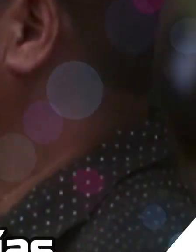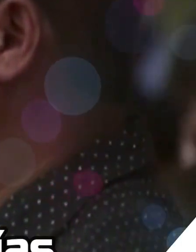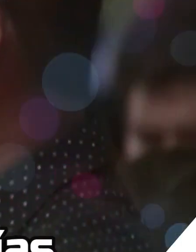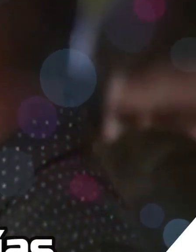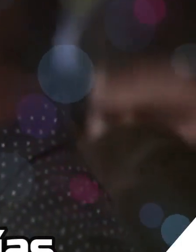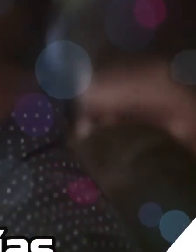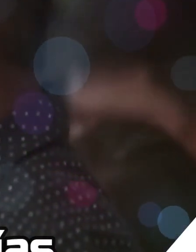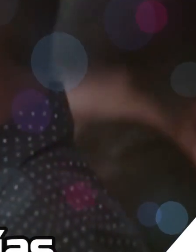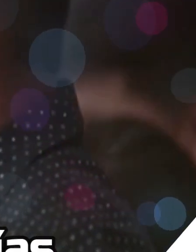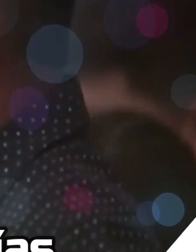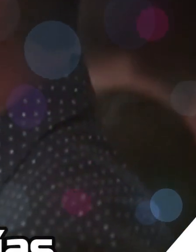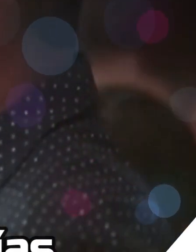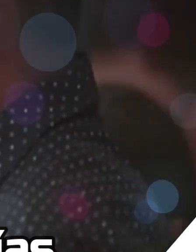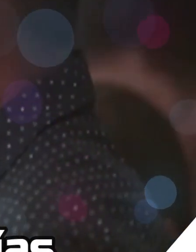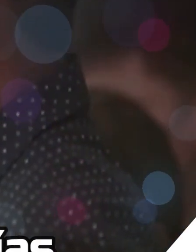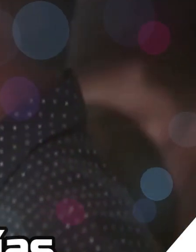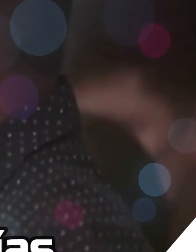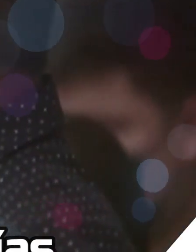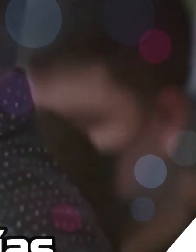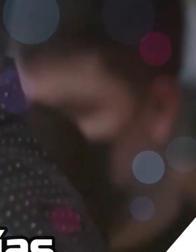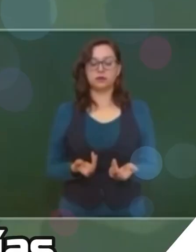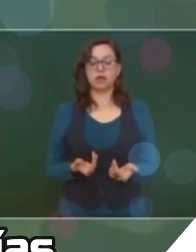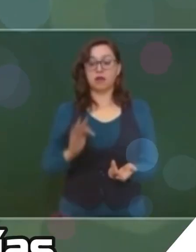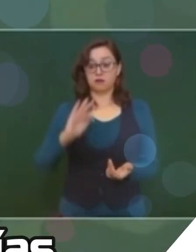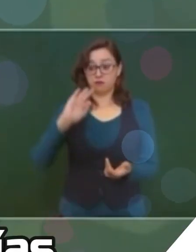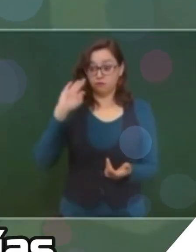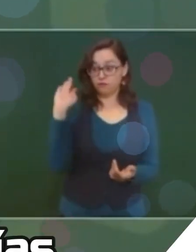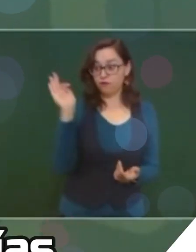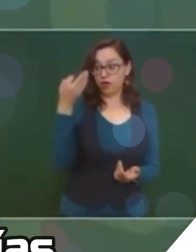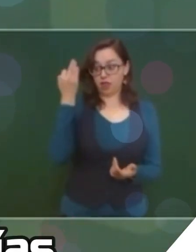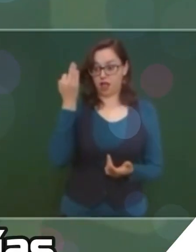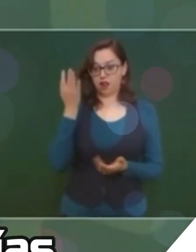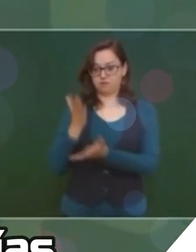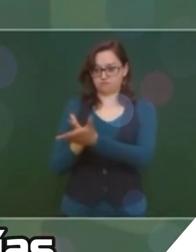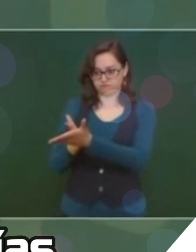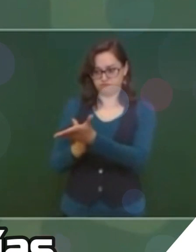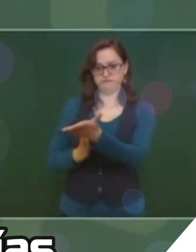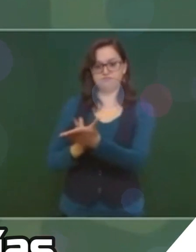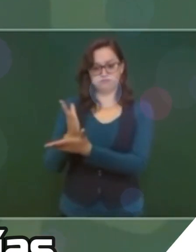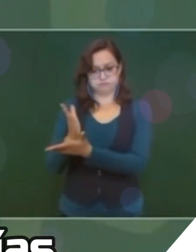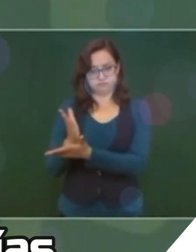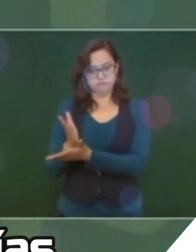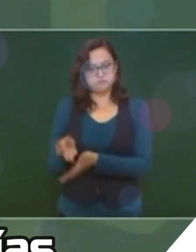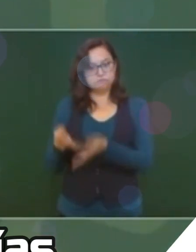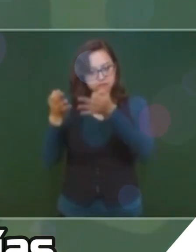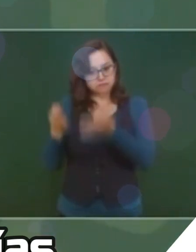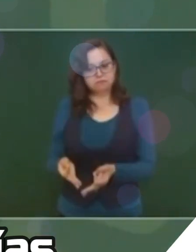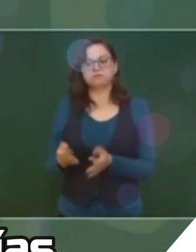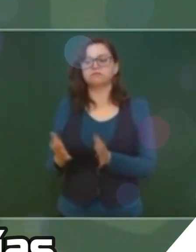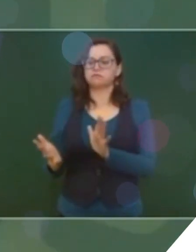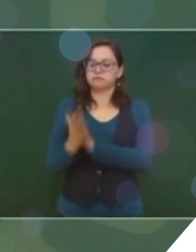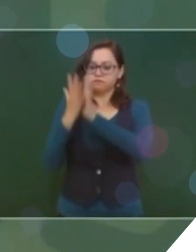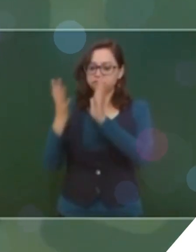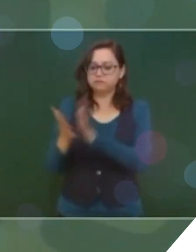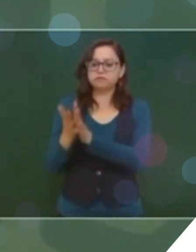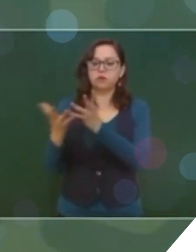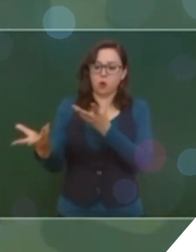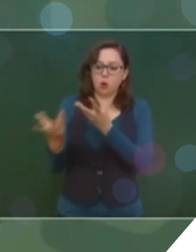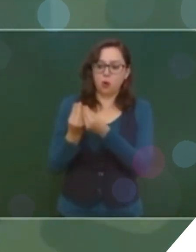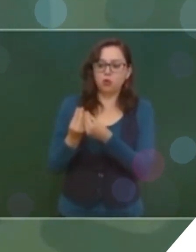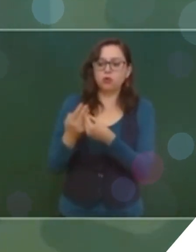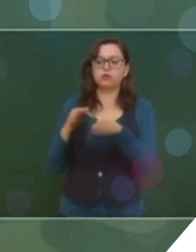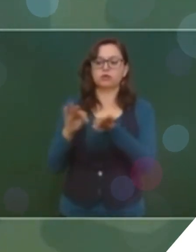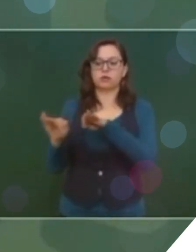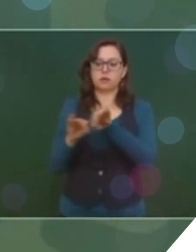caso. La fiscalía especializada en feminicidios y delitos contra las mujeres en Nuevo León no tiene contemplada una. Exhumación del